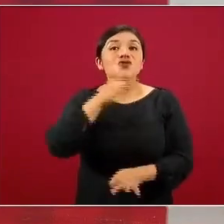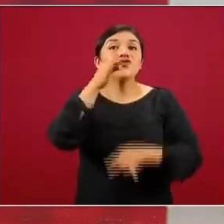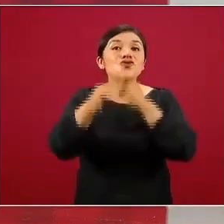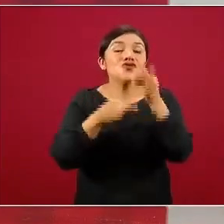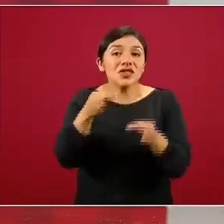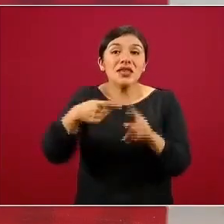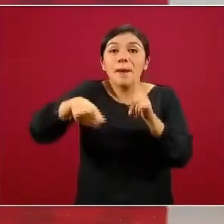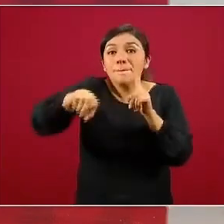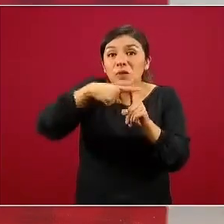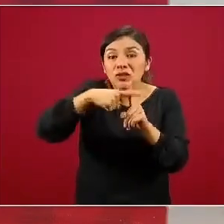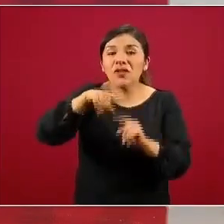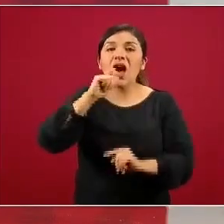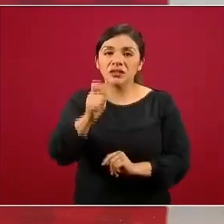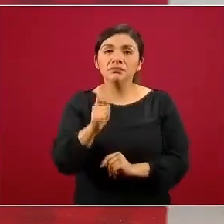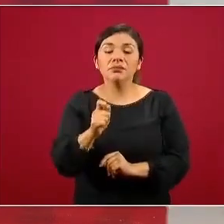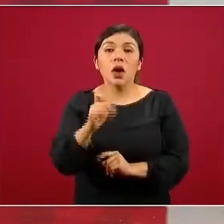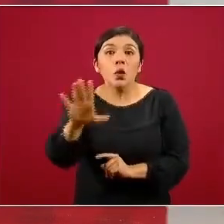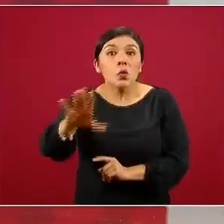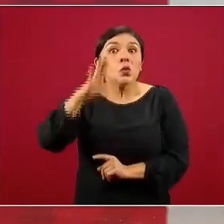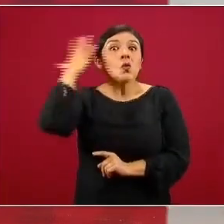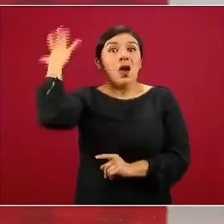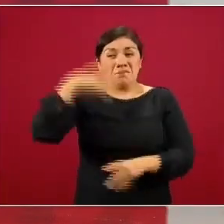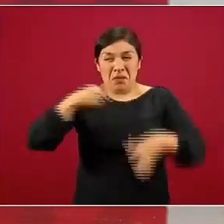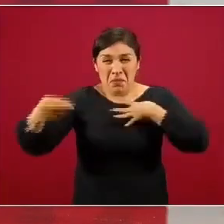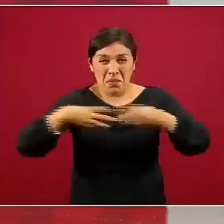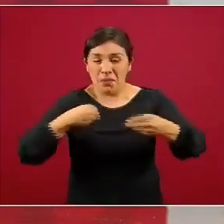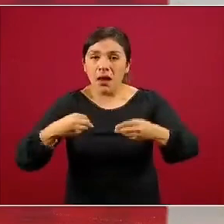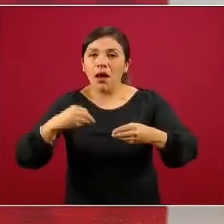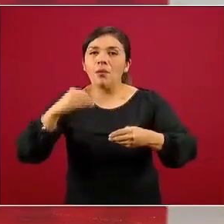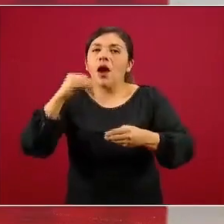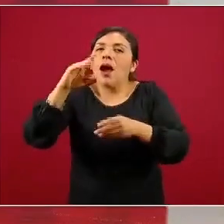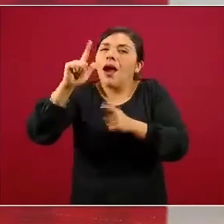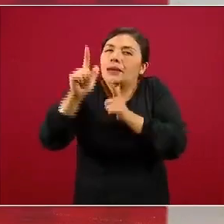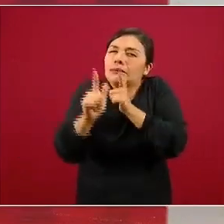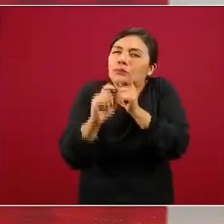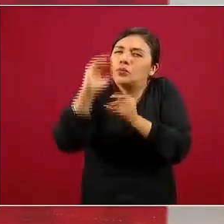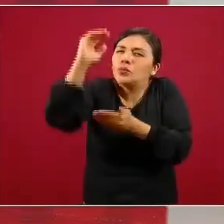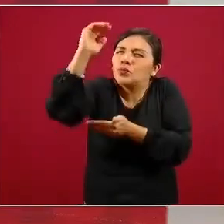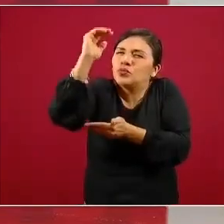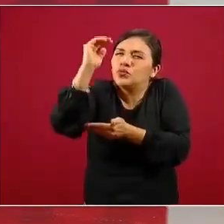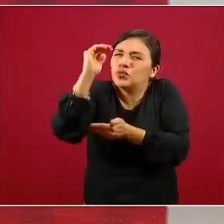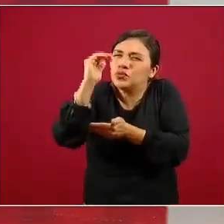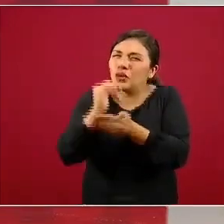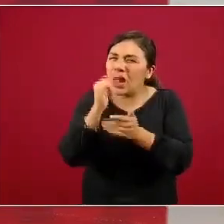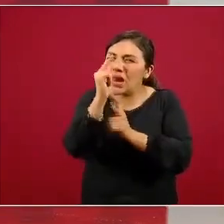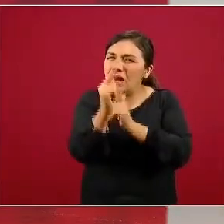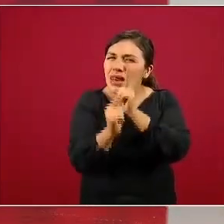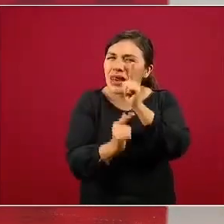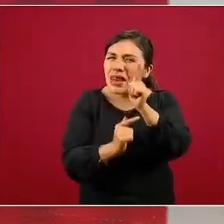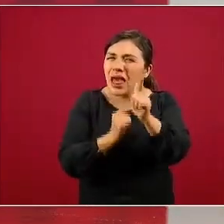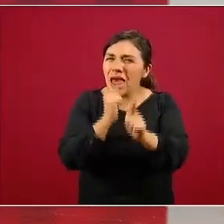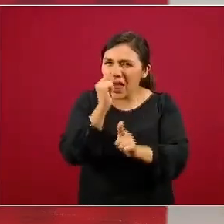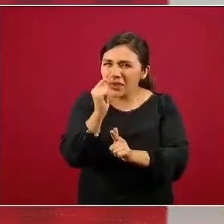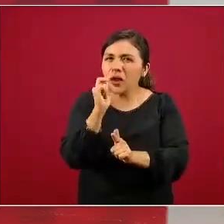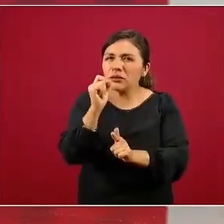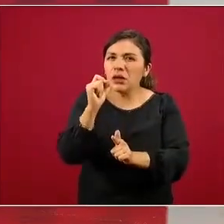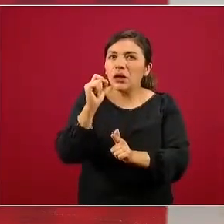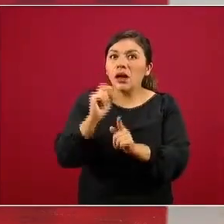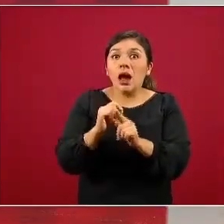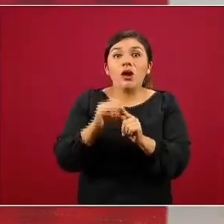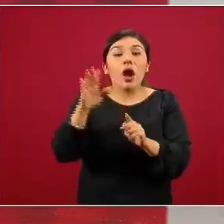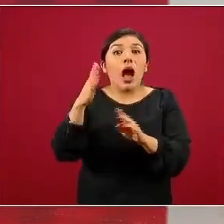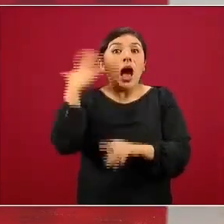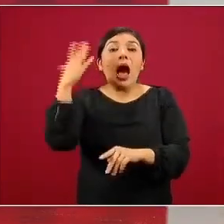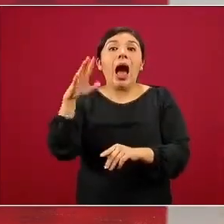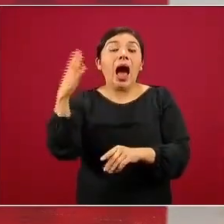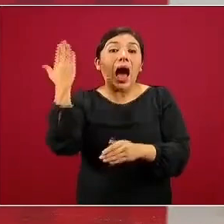noticia positiva es que la velocidad a la que va subiendo la epidemia está cada vez más lenta, se está haciendo más lenta